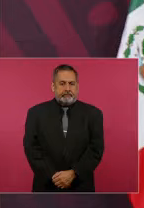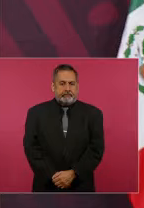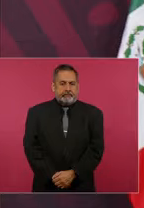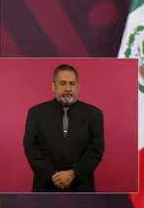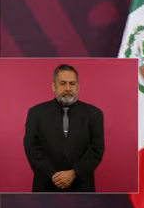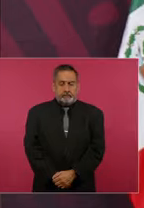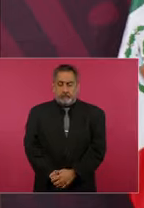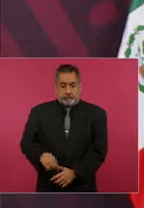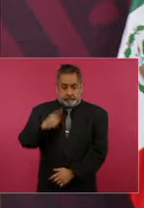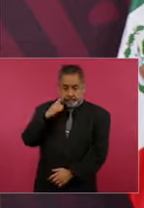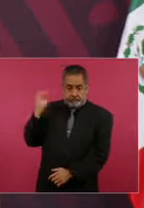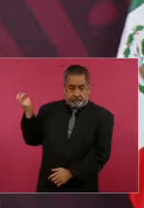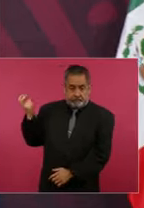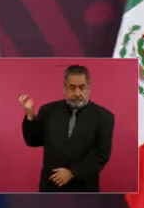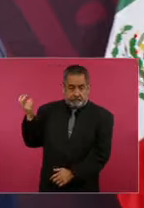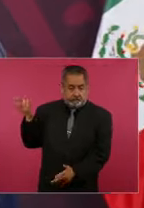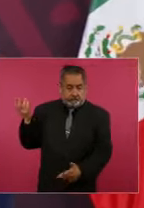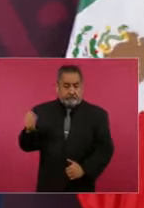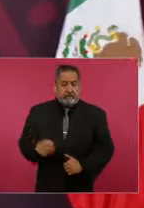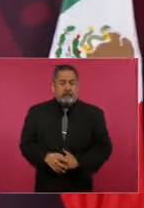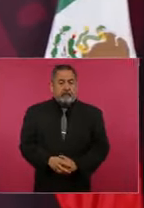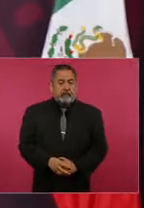Ahí está.